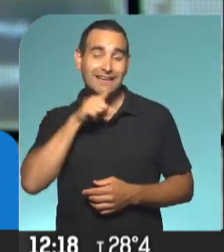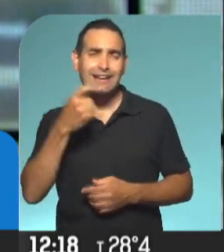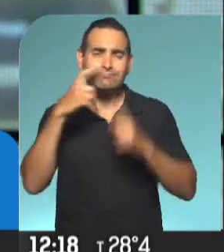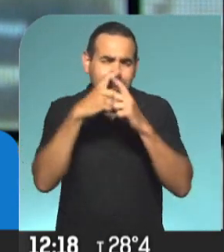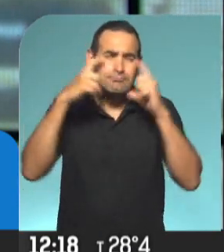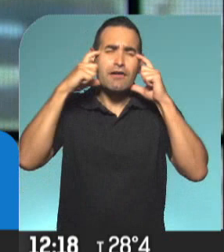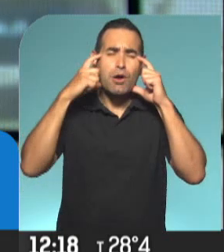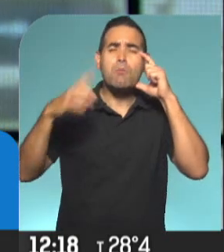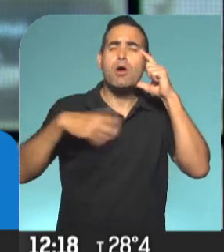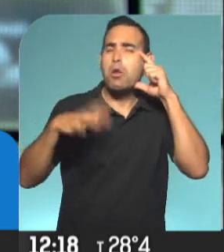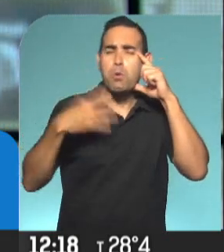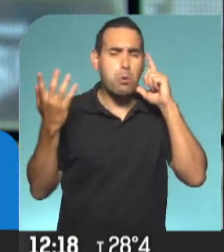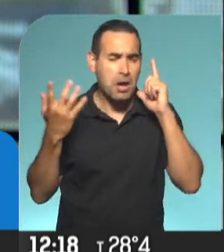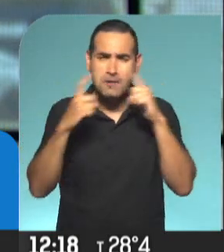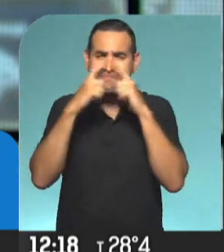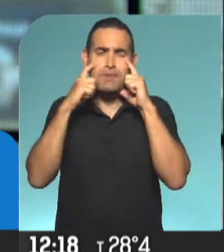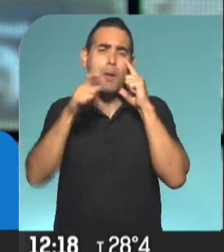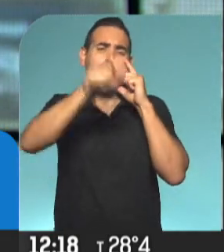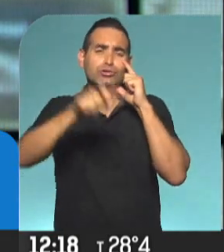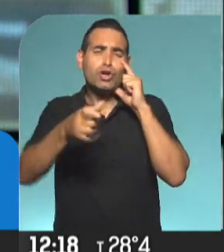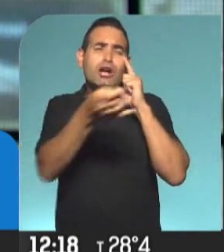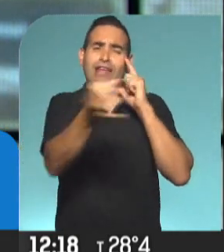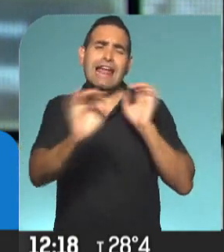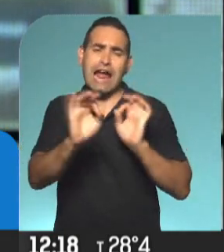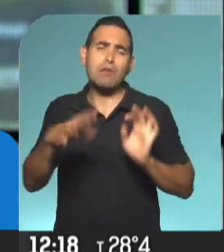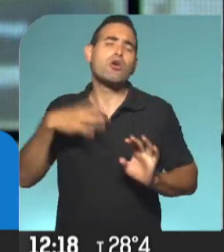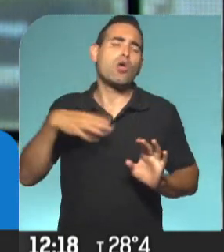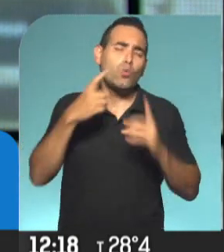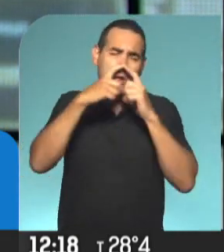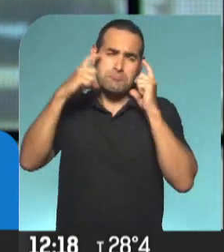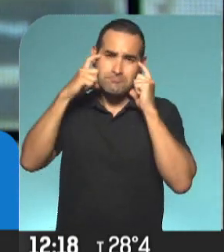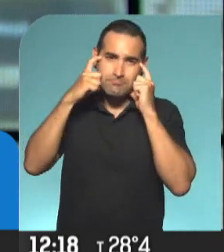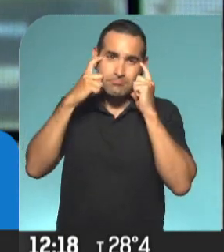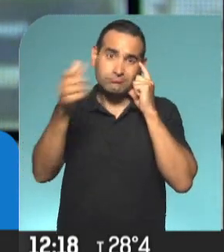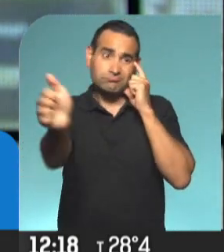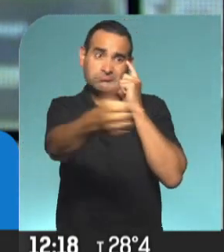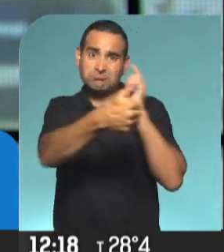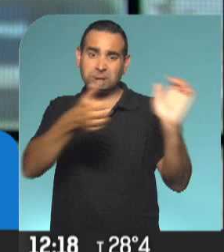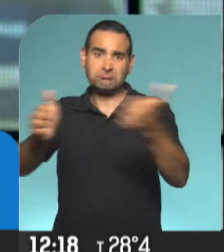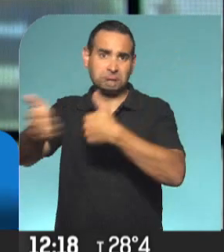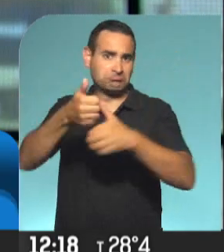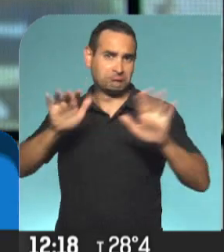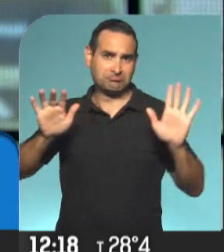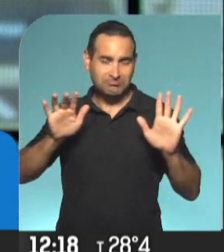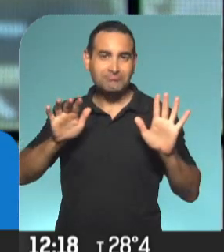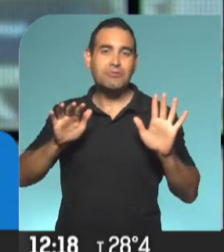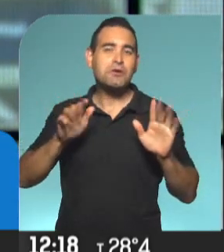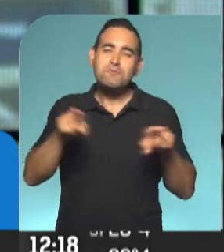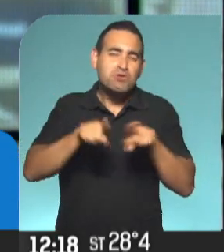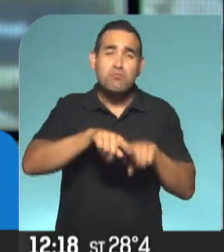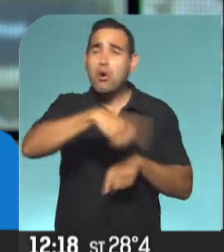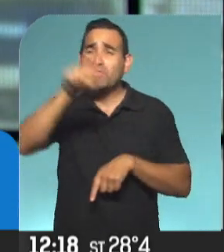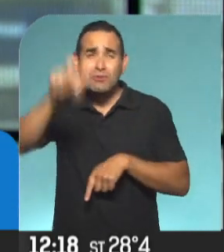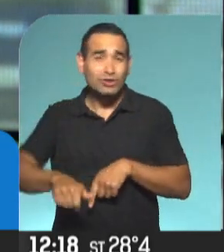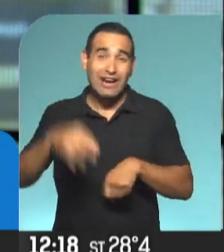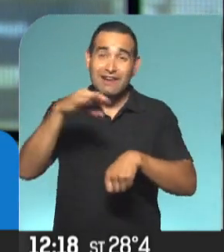barbijo con el objeto de no contagiar al próximo individuo que pase delante, como todos los demás que no